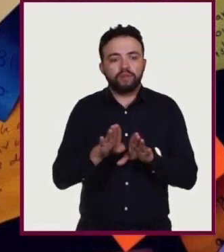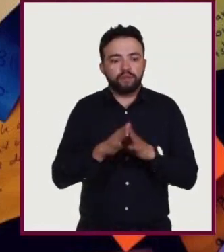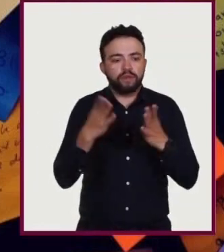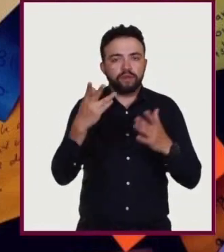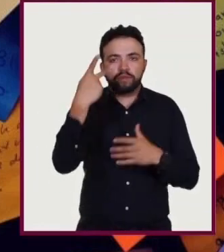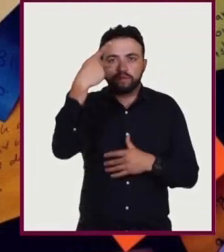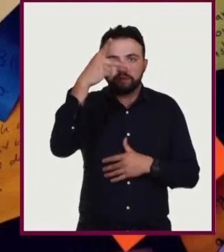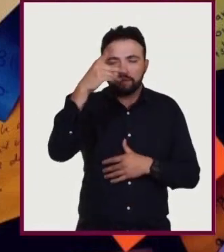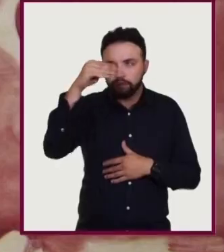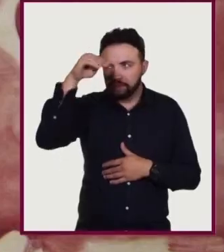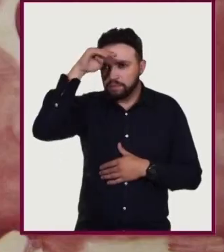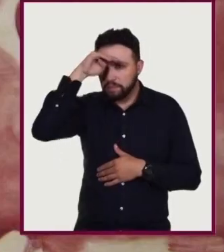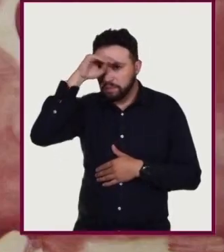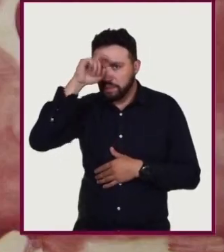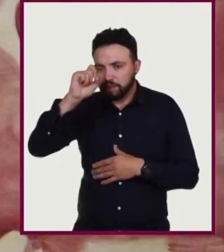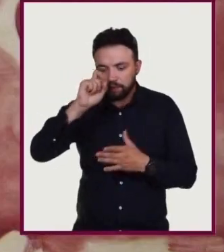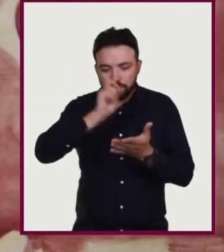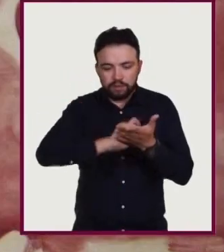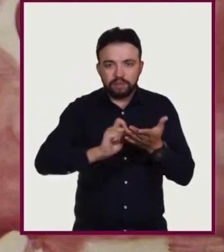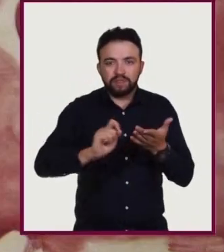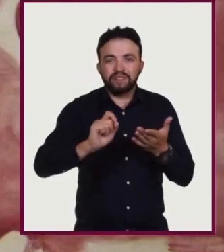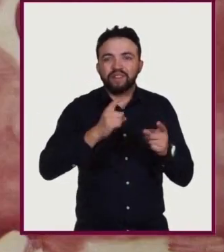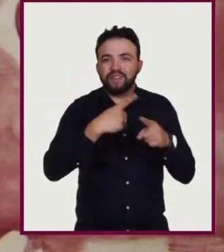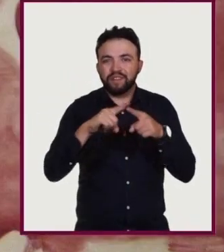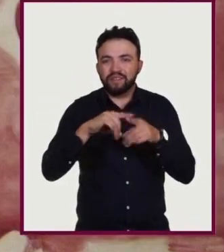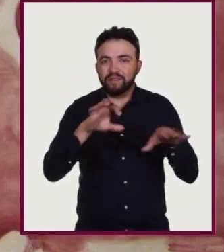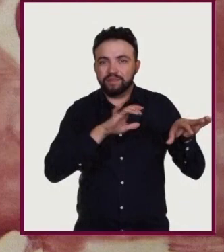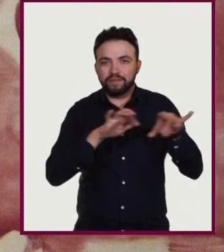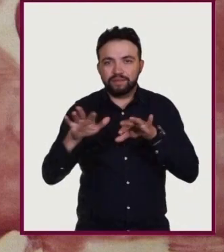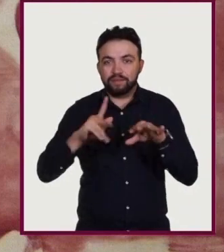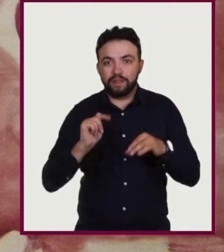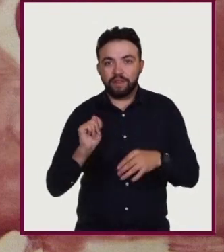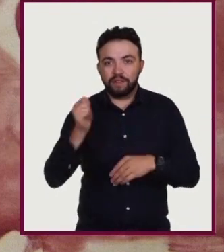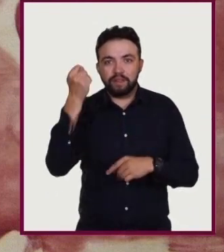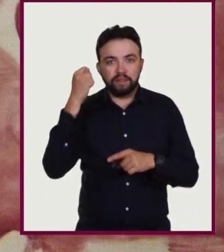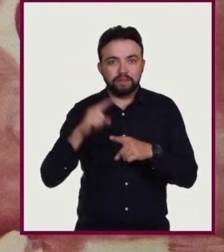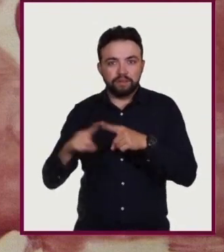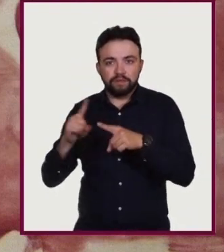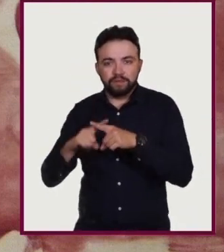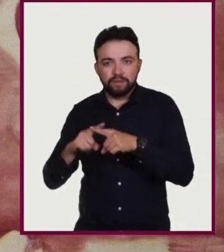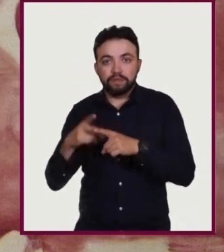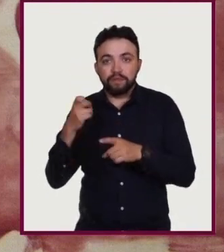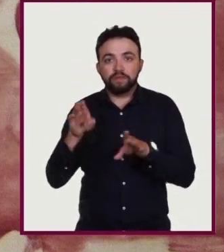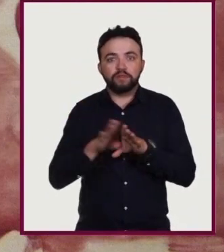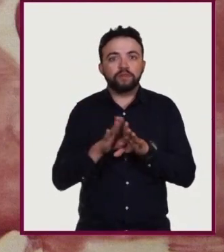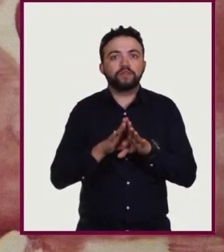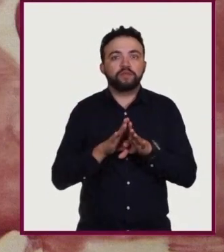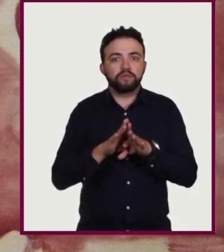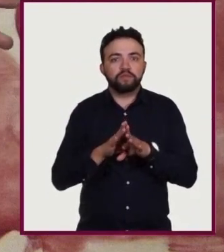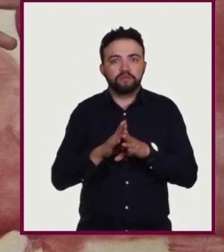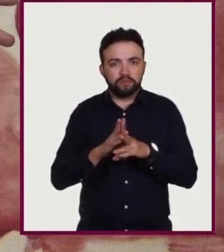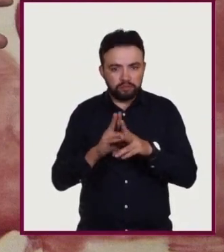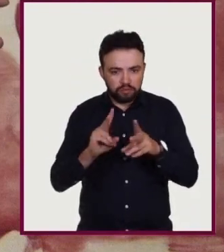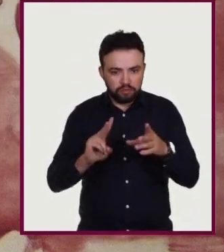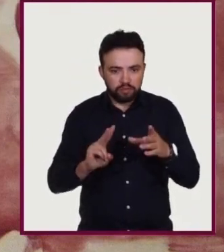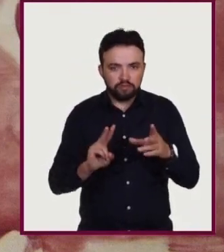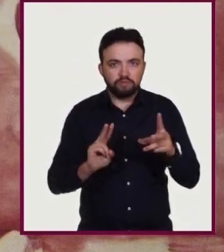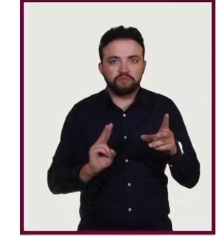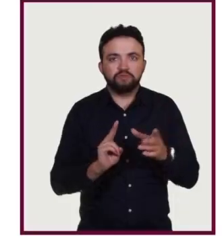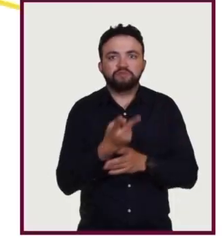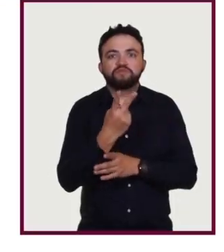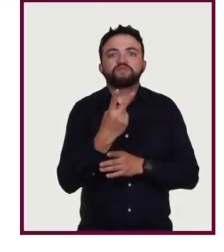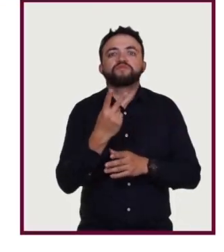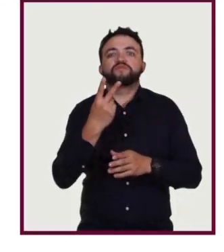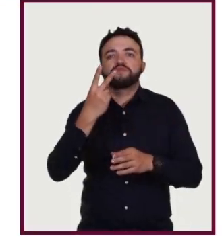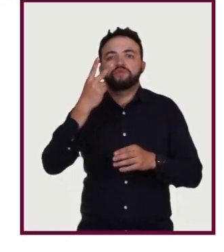en el mundo digital. Conéctate, conocerás más acerca de esta evolución cultural de la cual tú puedes ser parte. Iniciamos pues.